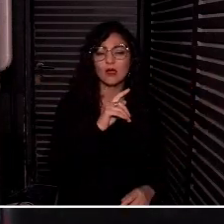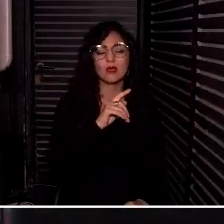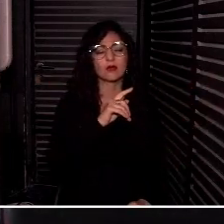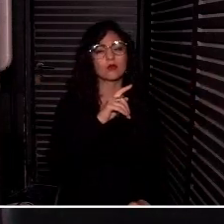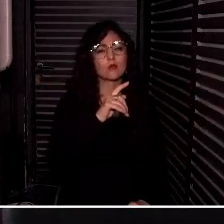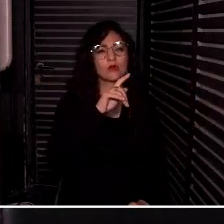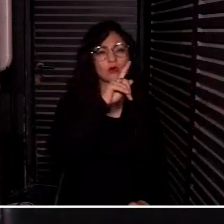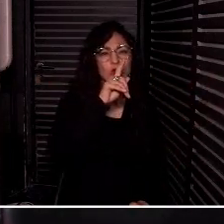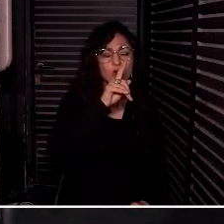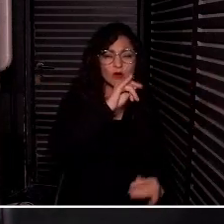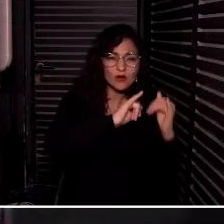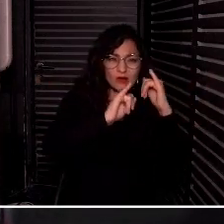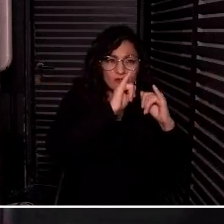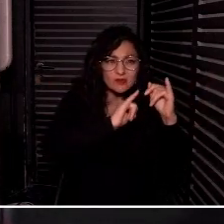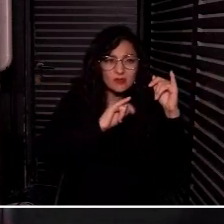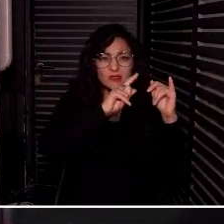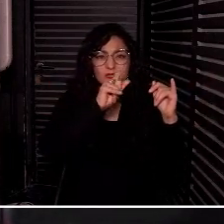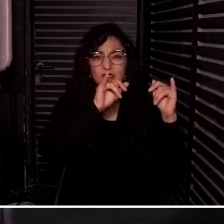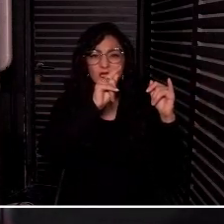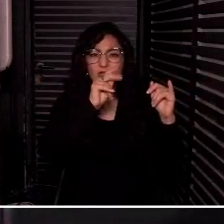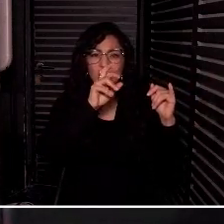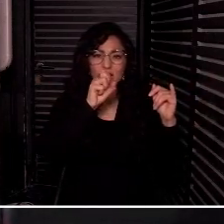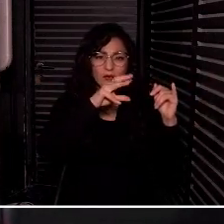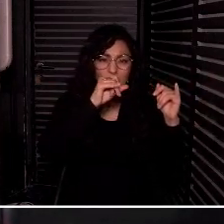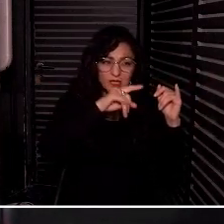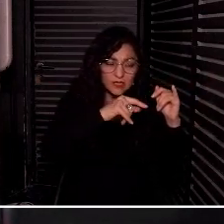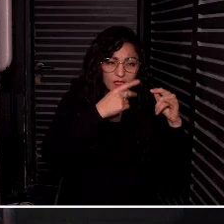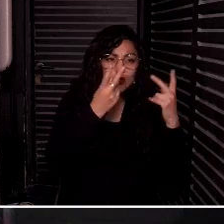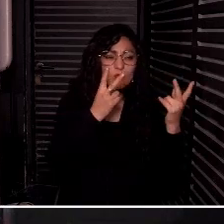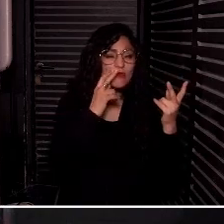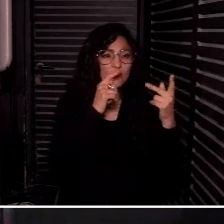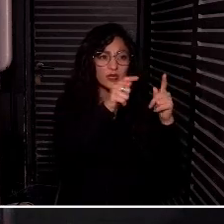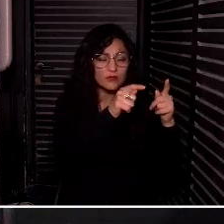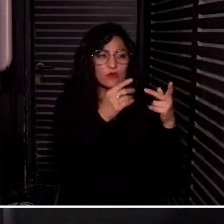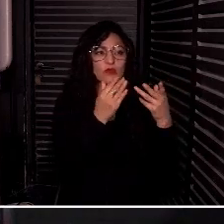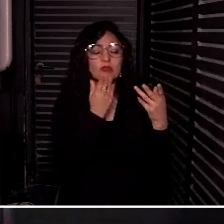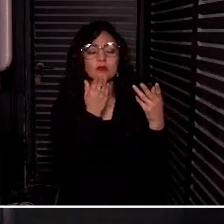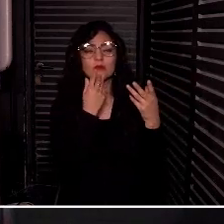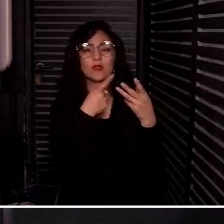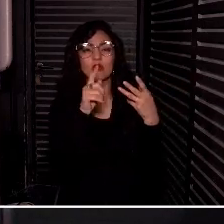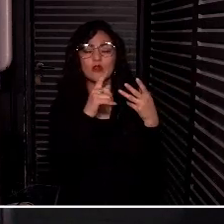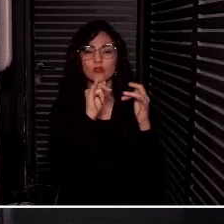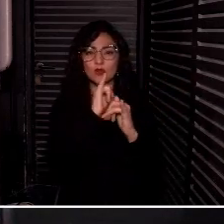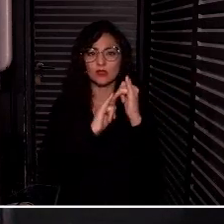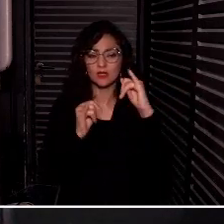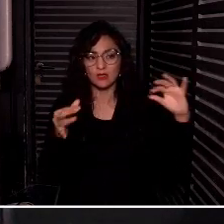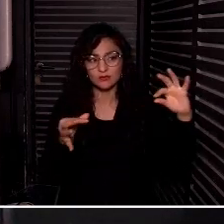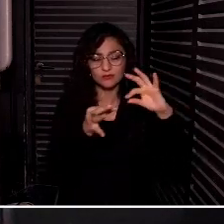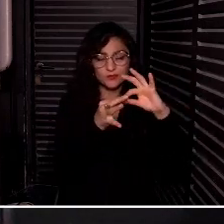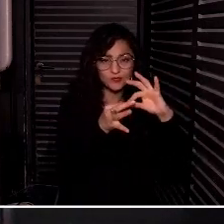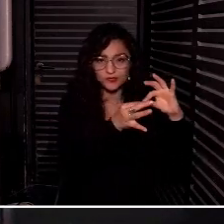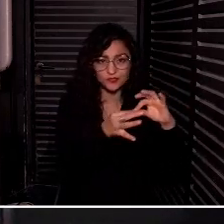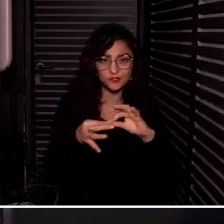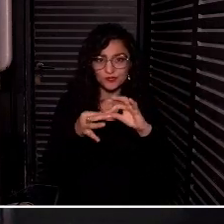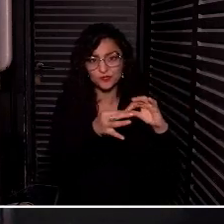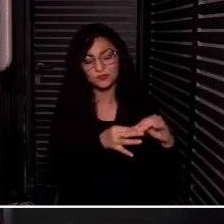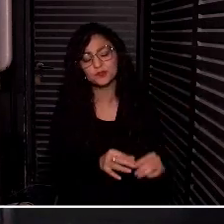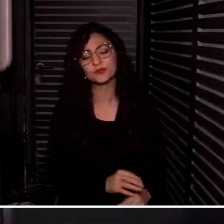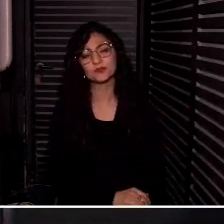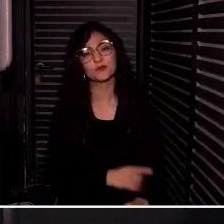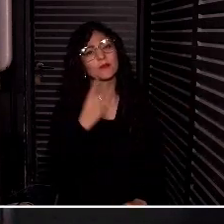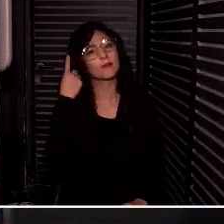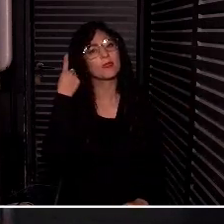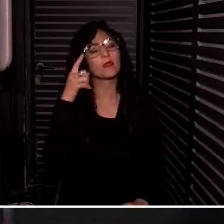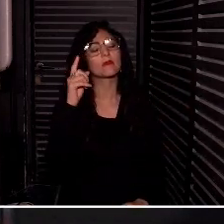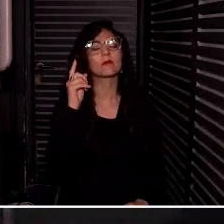desventajosa que está con respecto al a a esa nueva televisión que llega vía internet a nuestras casas pero yo creo que ha faltado un